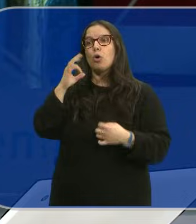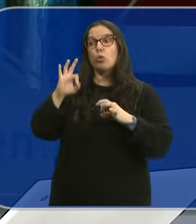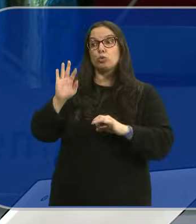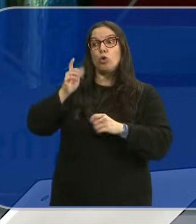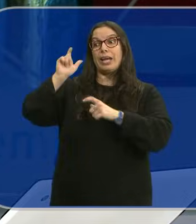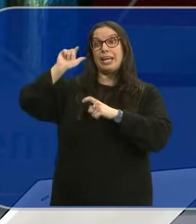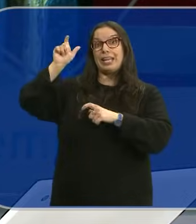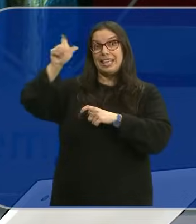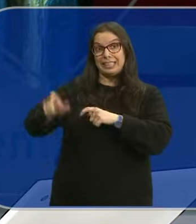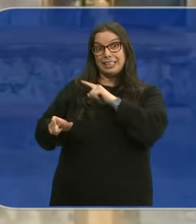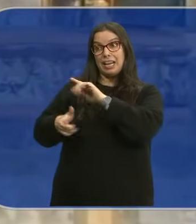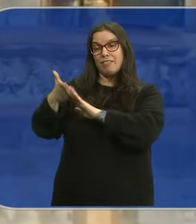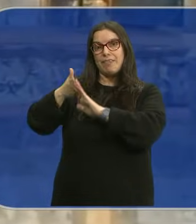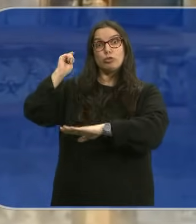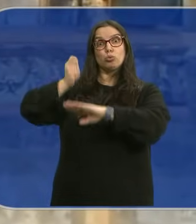subastada en Italia.